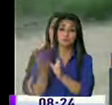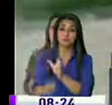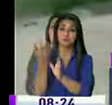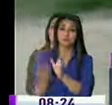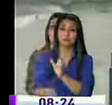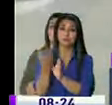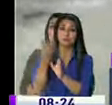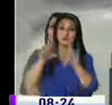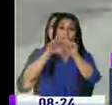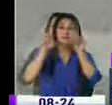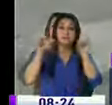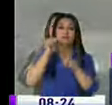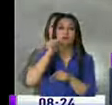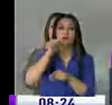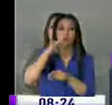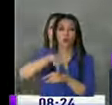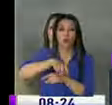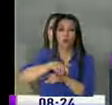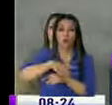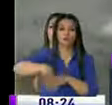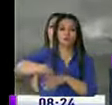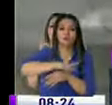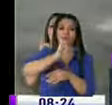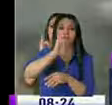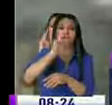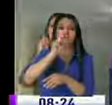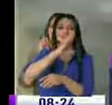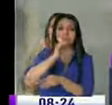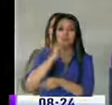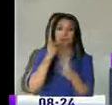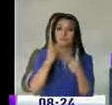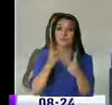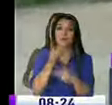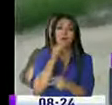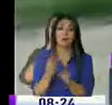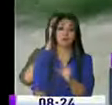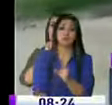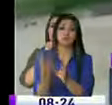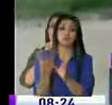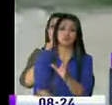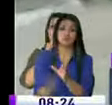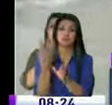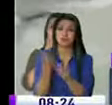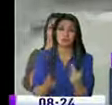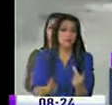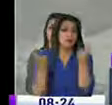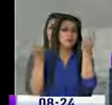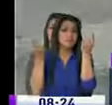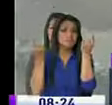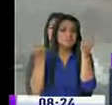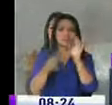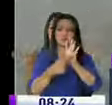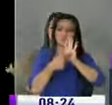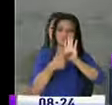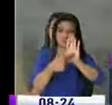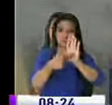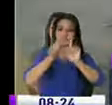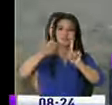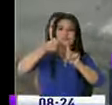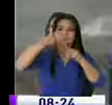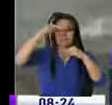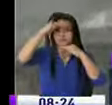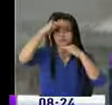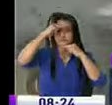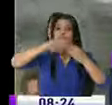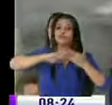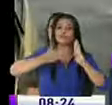Miren, empresa de agua potable. San Isidro del Inca, lo que está sucediendo a esta hora. De inmediato la expusimos en el primer noticiero